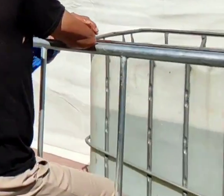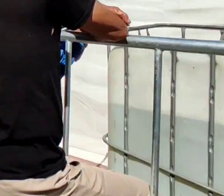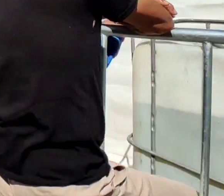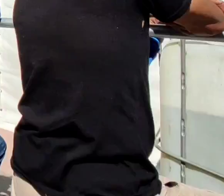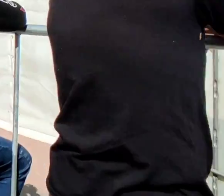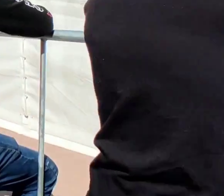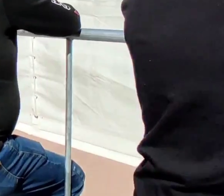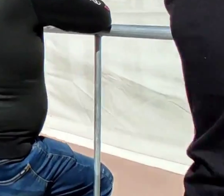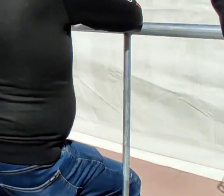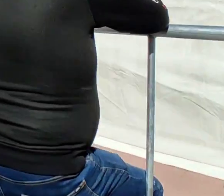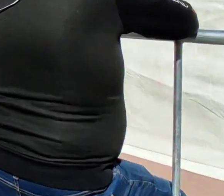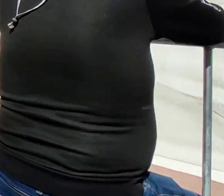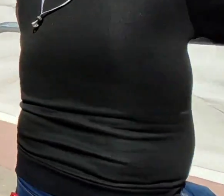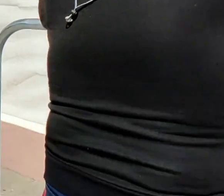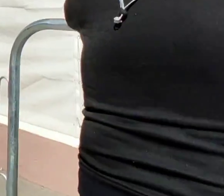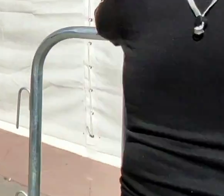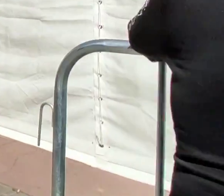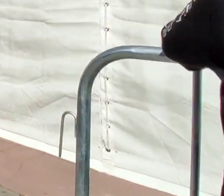número